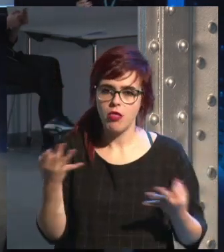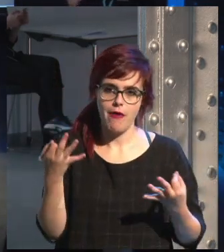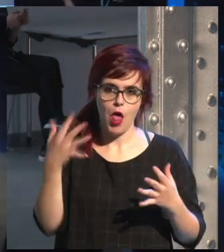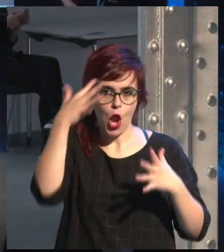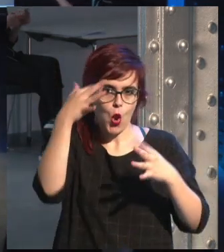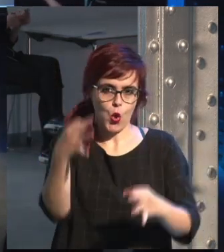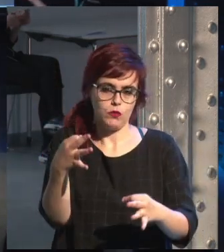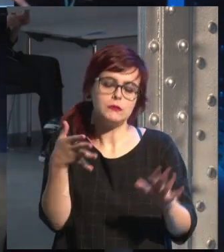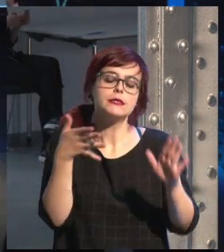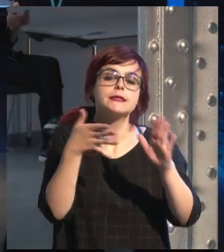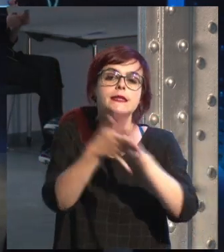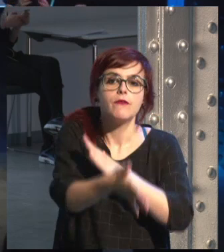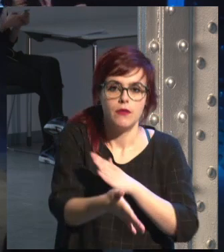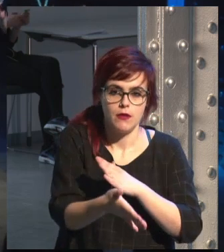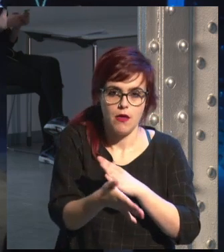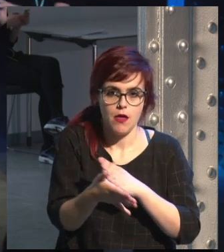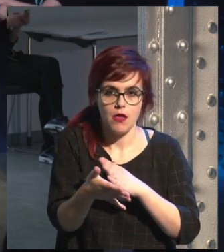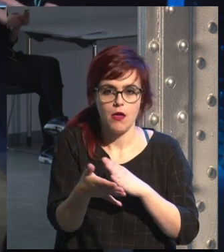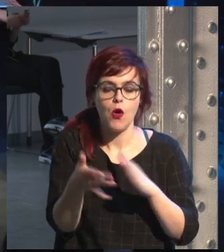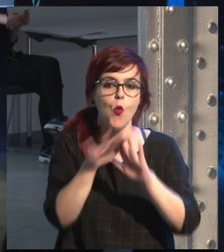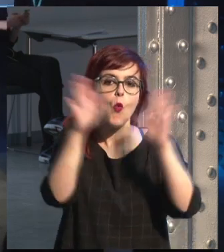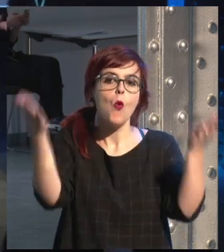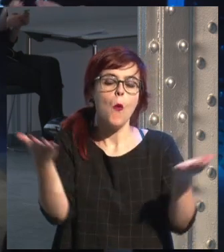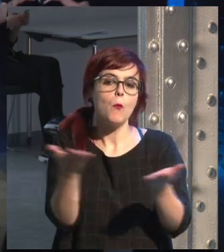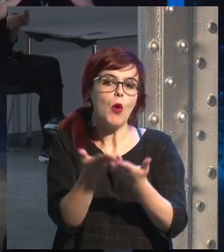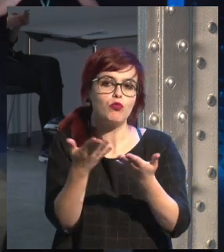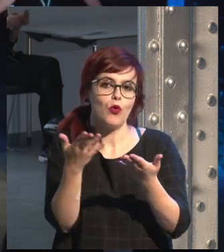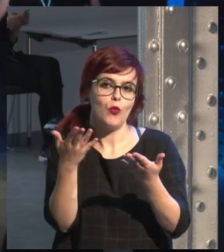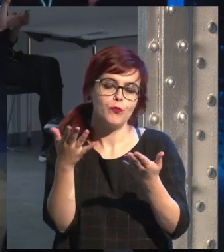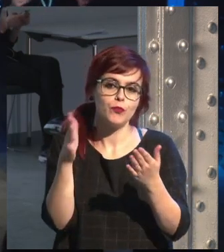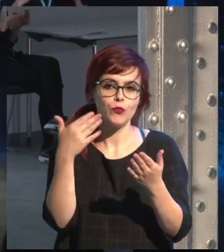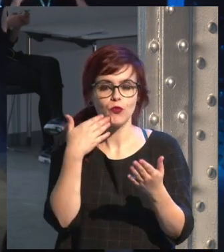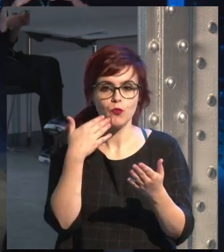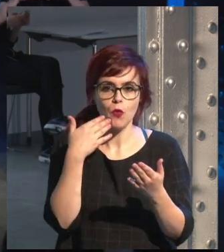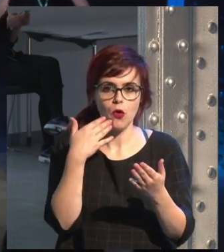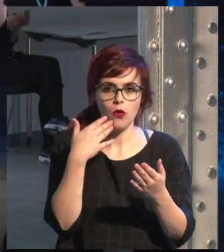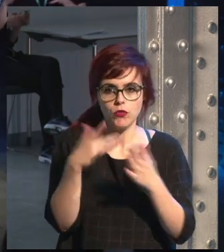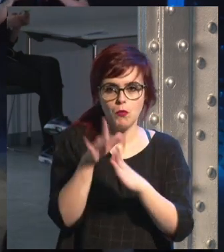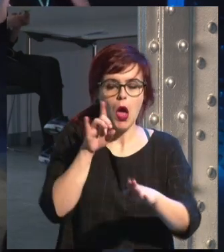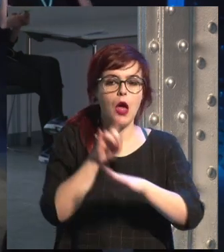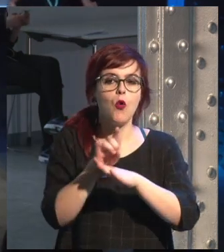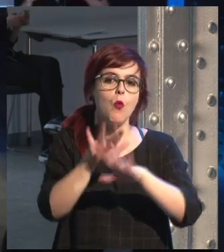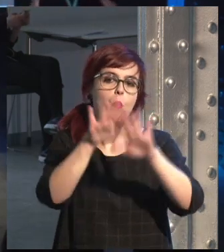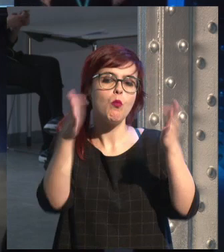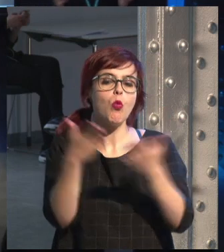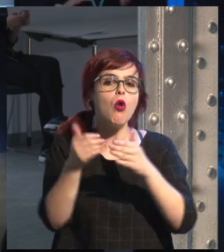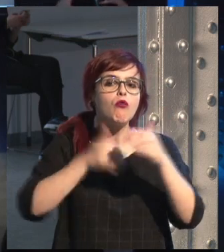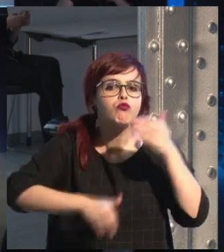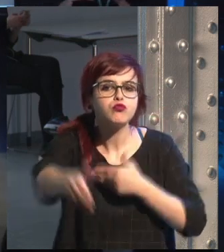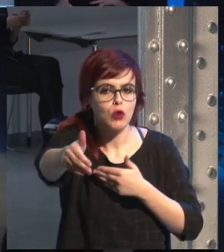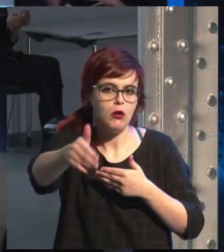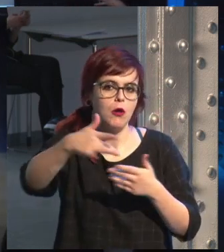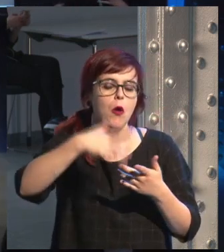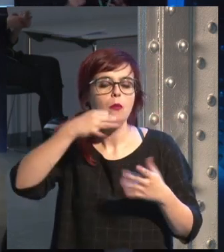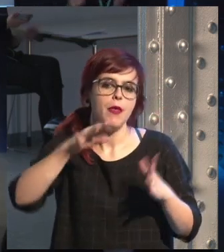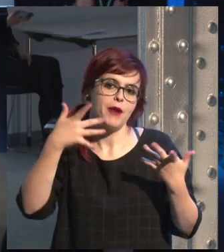coherente. Entonces, coherente significa, o sea, no que solo pueda hacer el mundo de hoy en día, o sea, yo puedo... O sea, mi cerebro se puede creer un mundo futuro, pero siempre